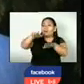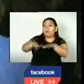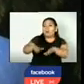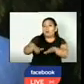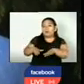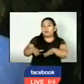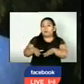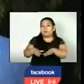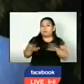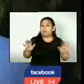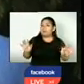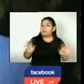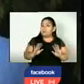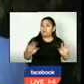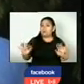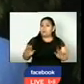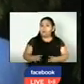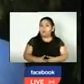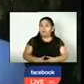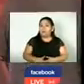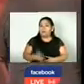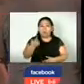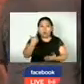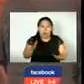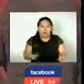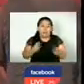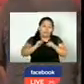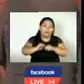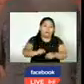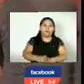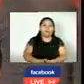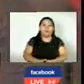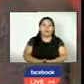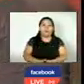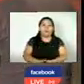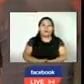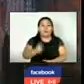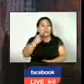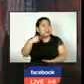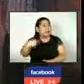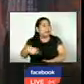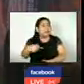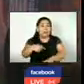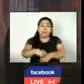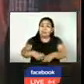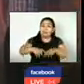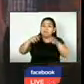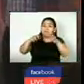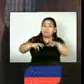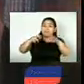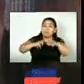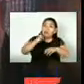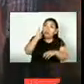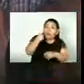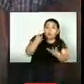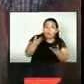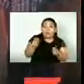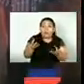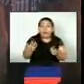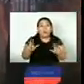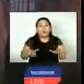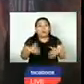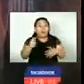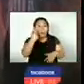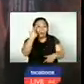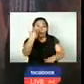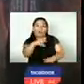no hubo perdas humanas dicen que en cada invierno están con la incertidumbre por el riesgo al